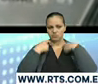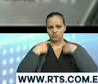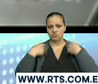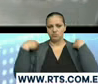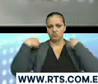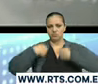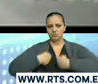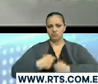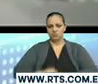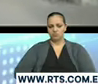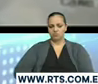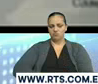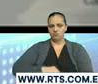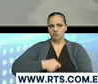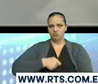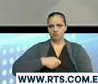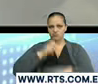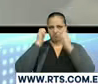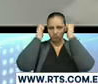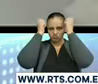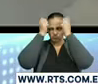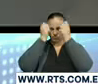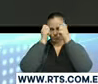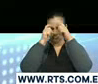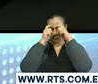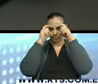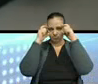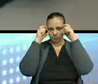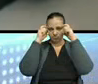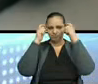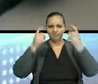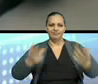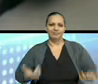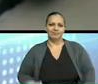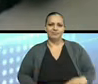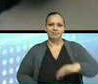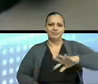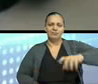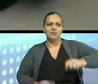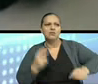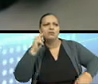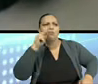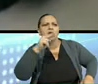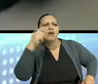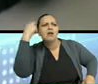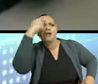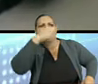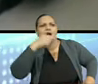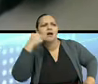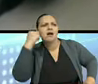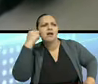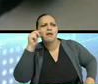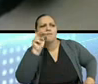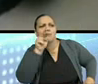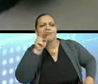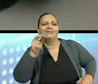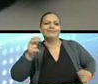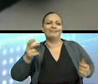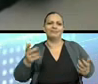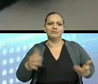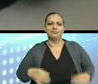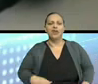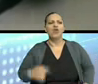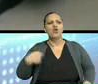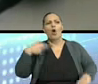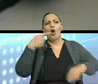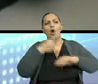vamos a sacarle provecho. Si nos mandan a ponernos la mascarilla, aquí estamos cubiertos. Y nadie nos va a decir, sáquete la máscara. No. No te